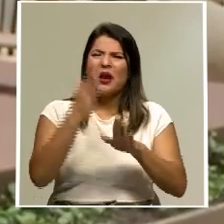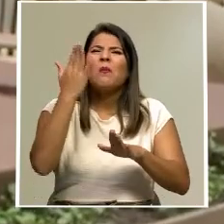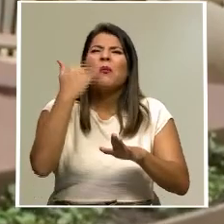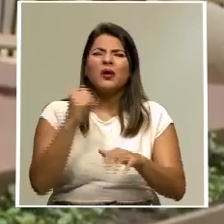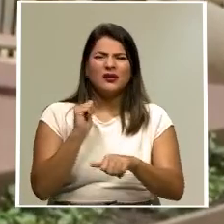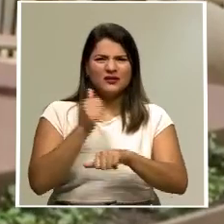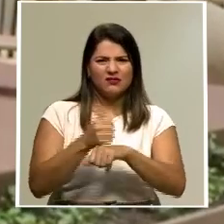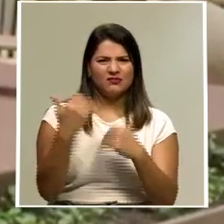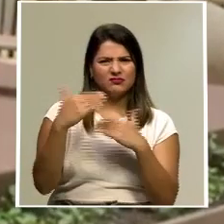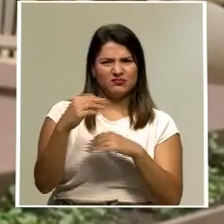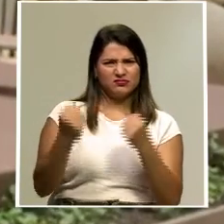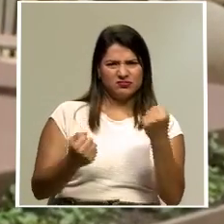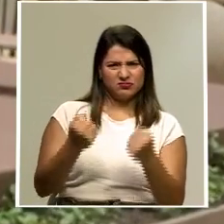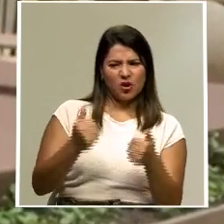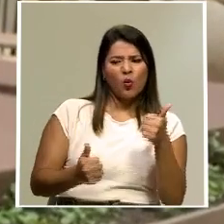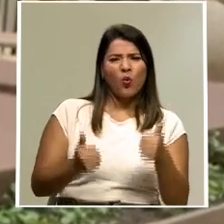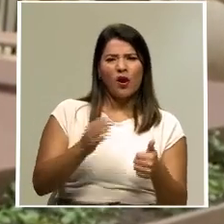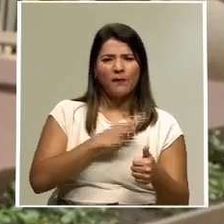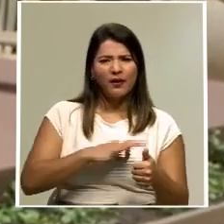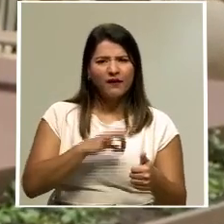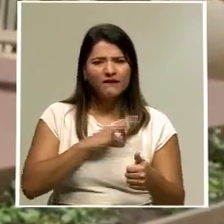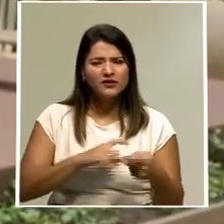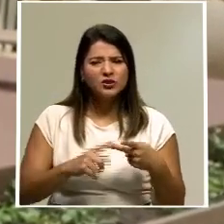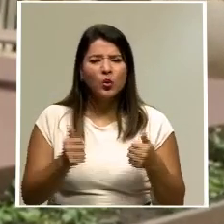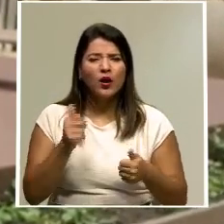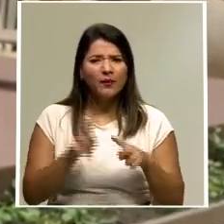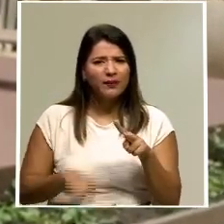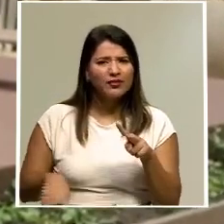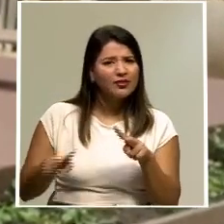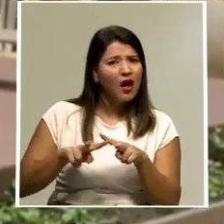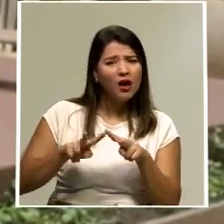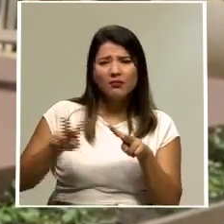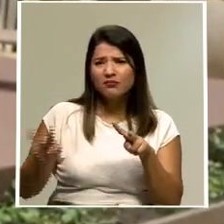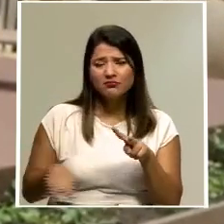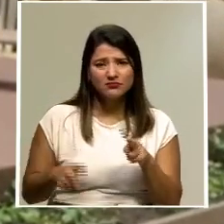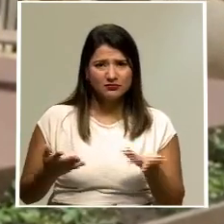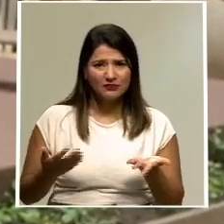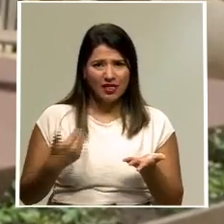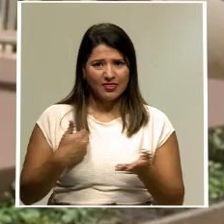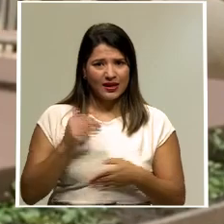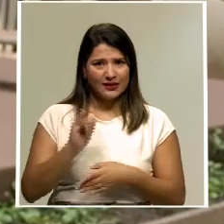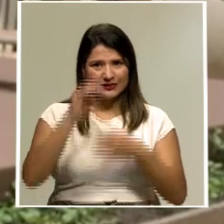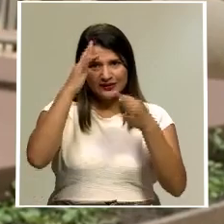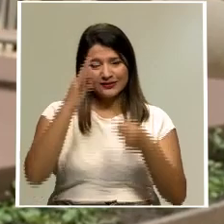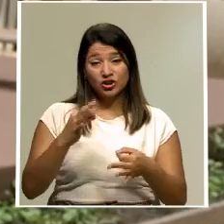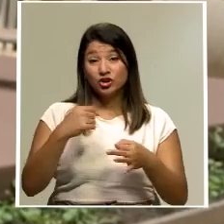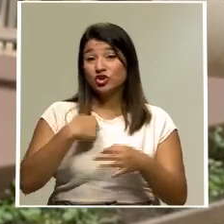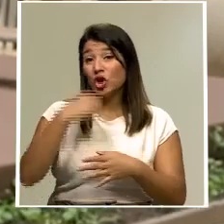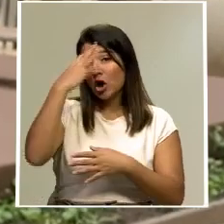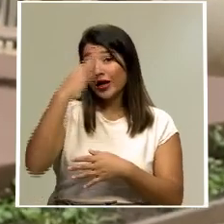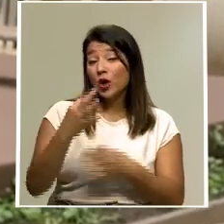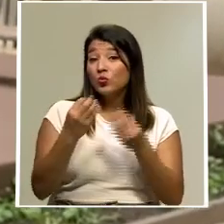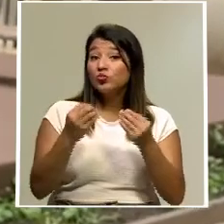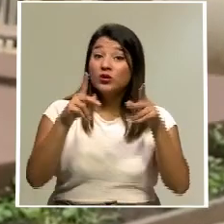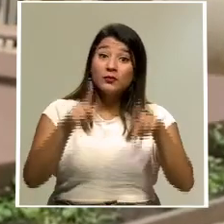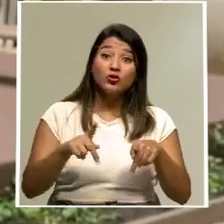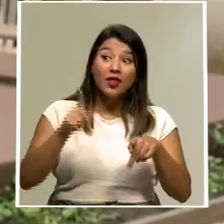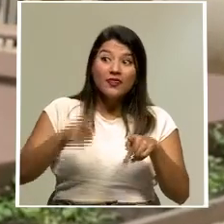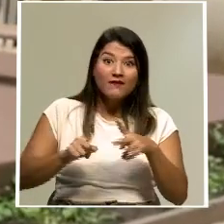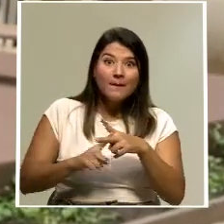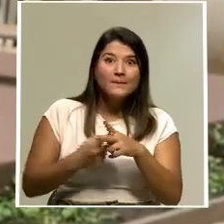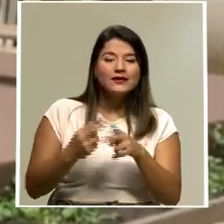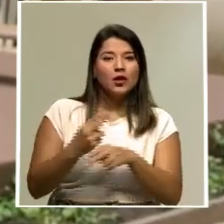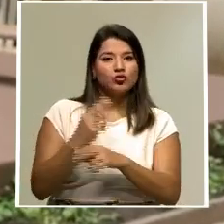restricción, cuáles son las ventajas, cuáles son las desventajas. Yo creo que muchos van a tener que acudir al bus y